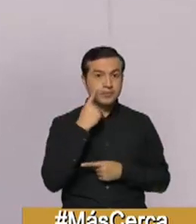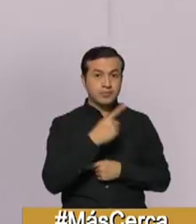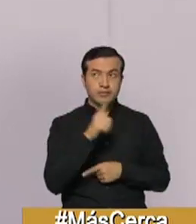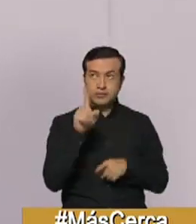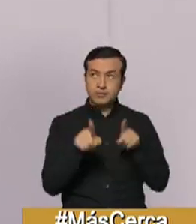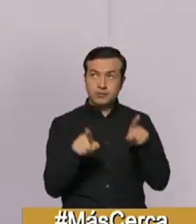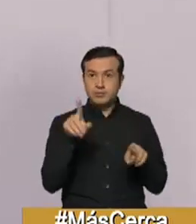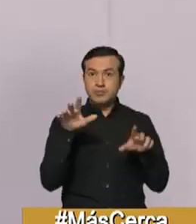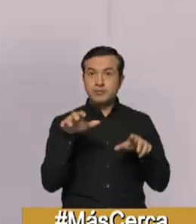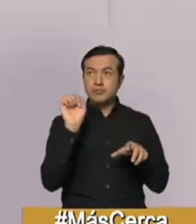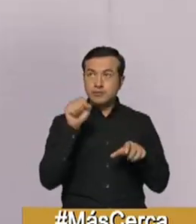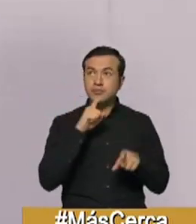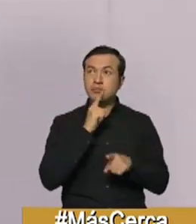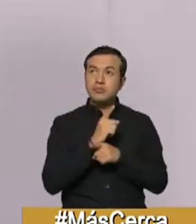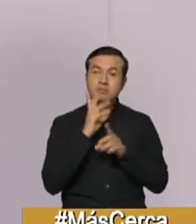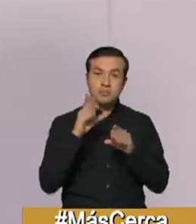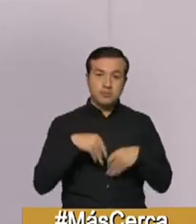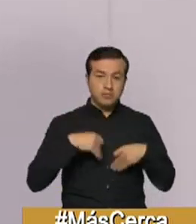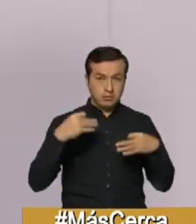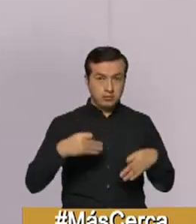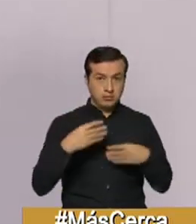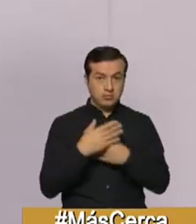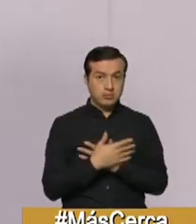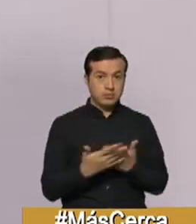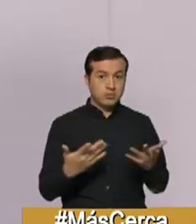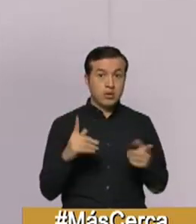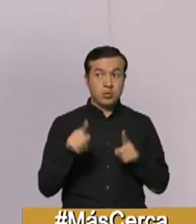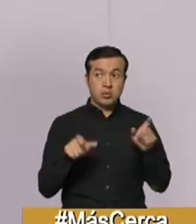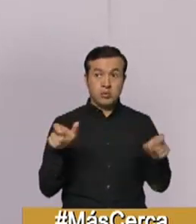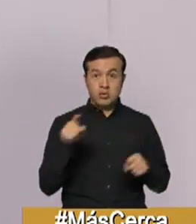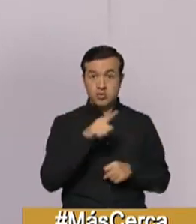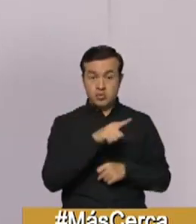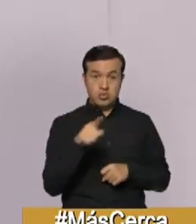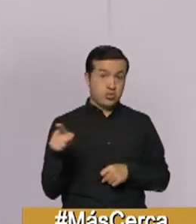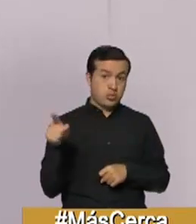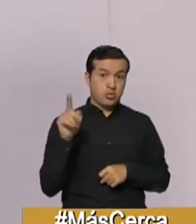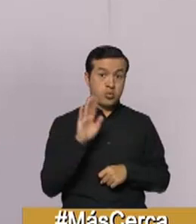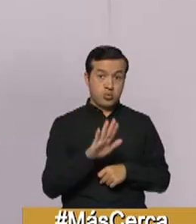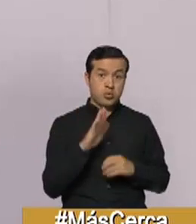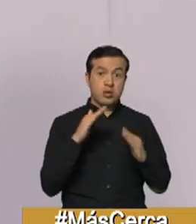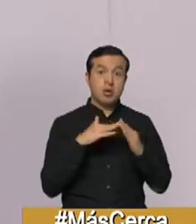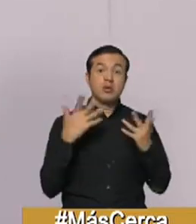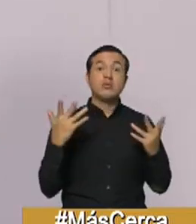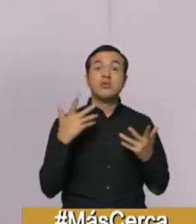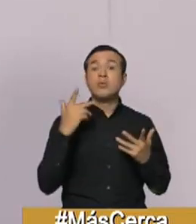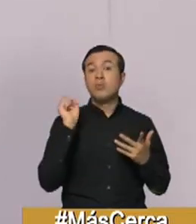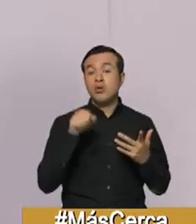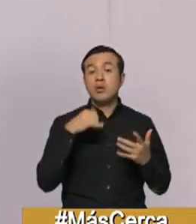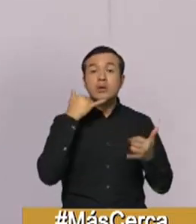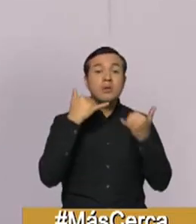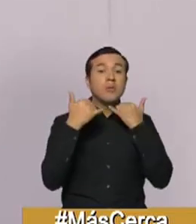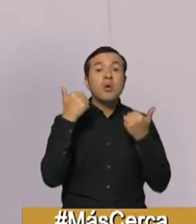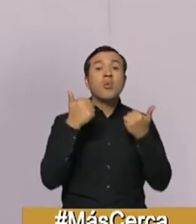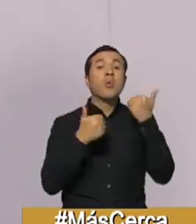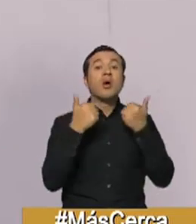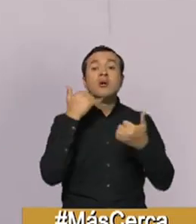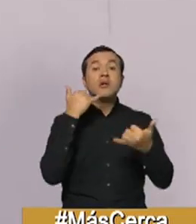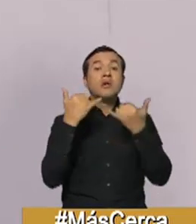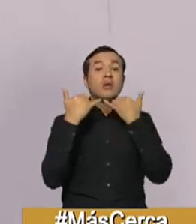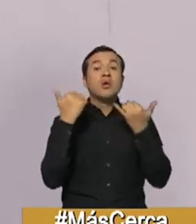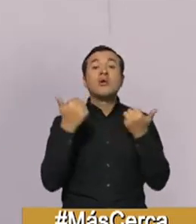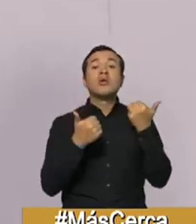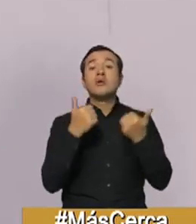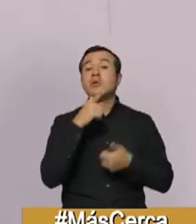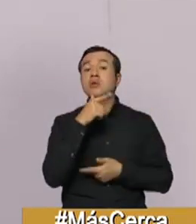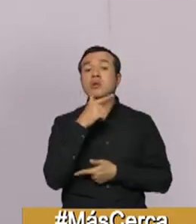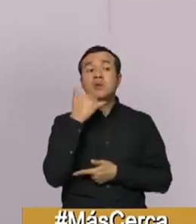algunos perritos que pueden ser adoptados. Entonces, aquellas personas que nos ven en casa, ¿dónde pueden comunicarse? ¿A qué teléfonos? O ¿con quién deben